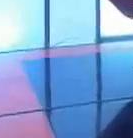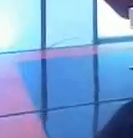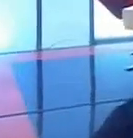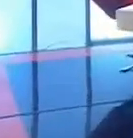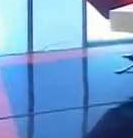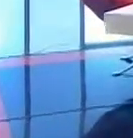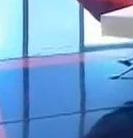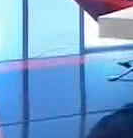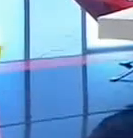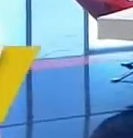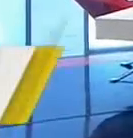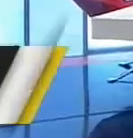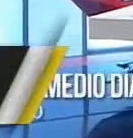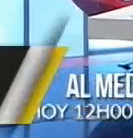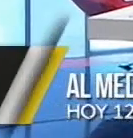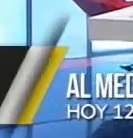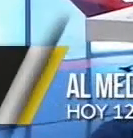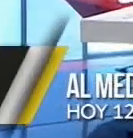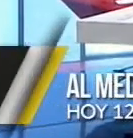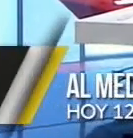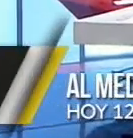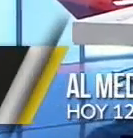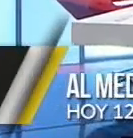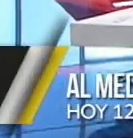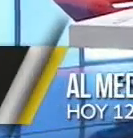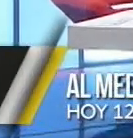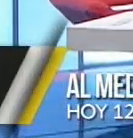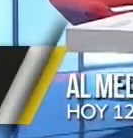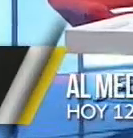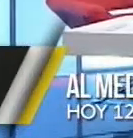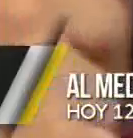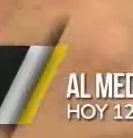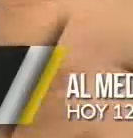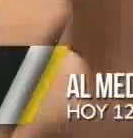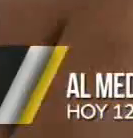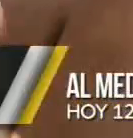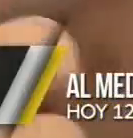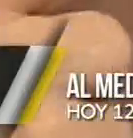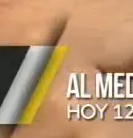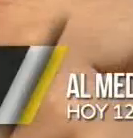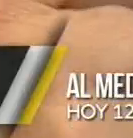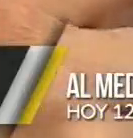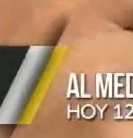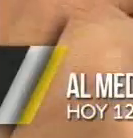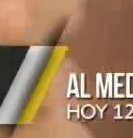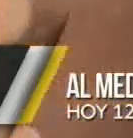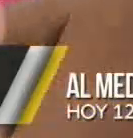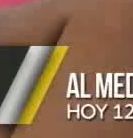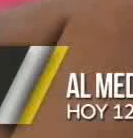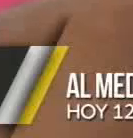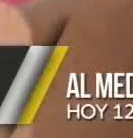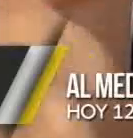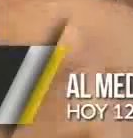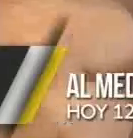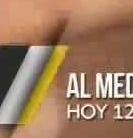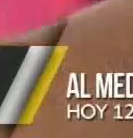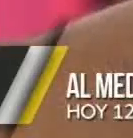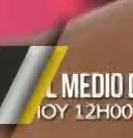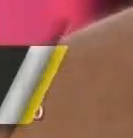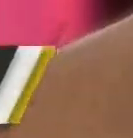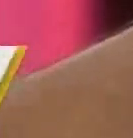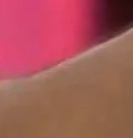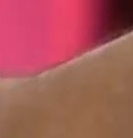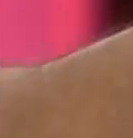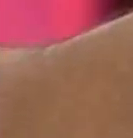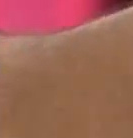Seguro en algún momento todos hemos escuchado de las siguientes redes sociales. El Instagram, por ejemplo, el Facebook o, por qué no,